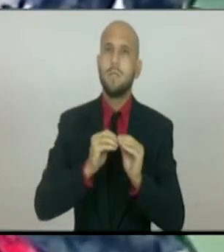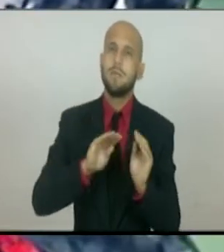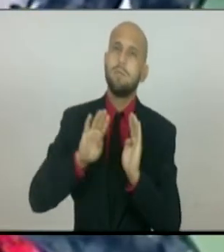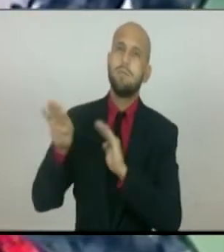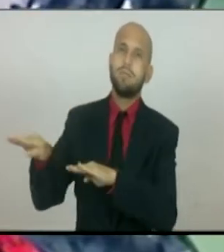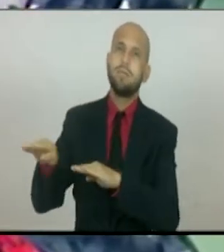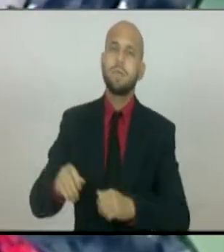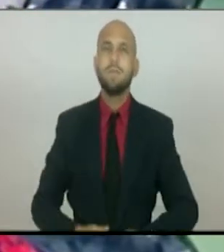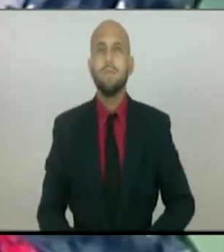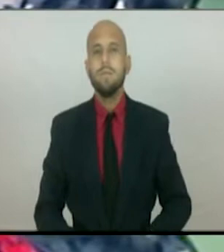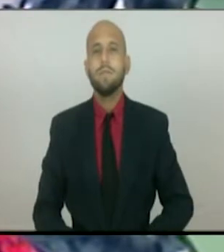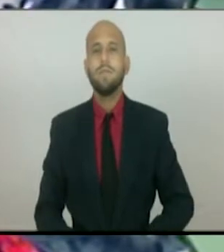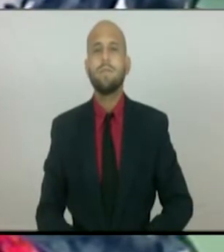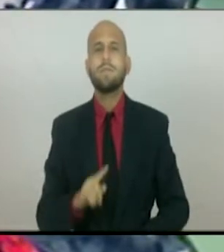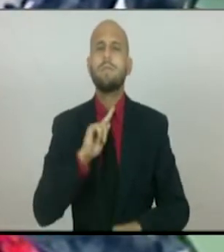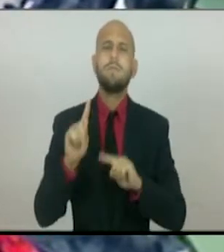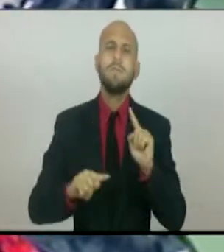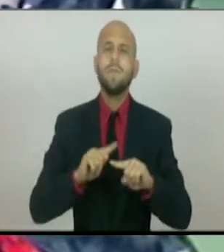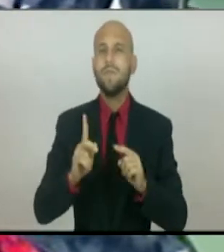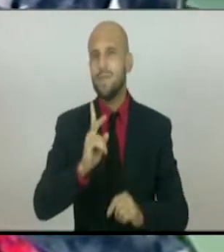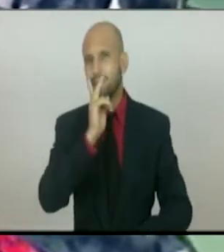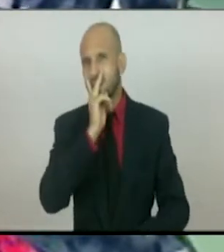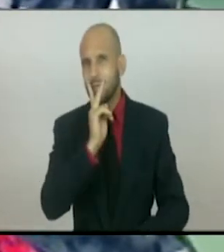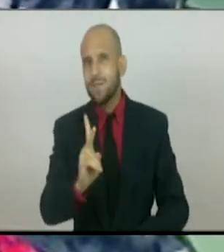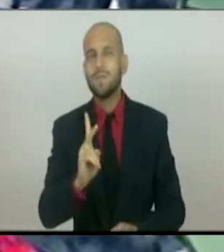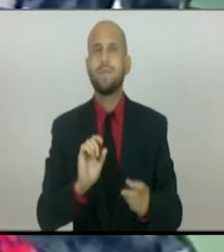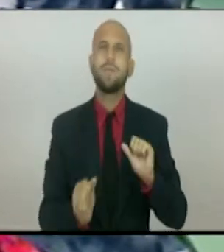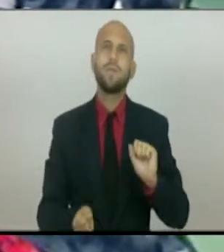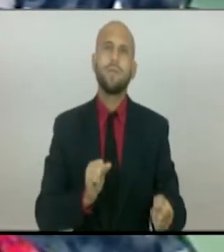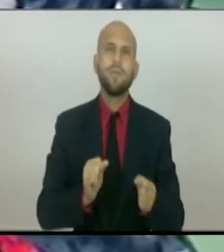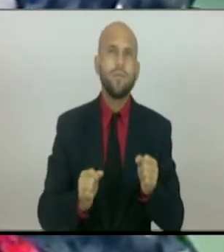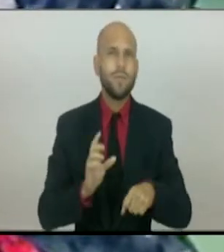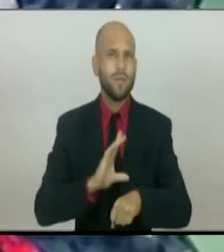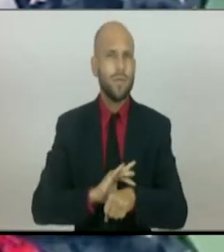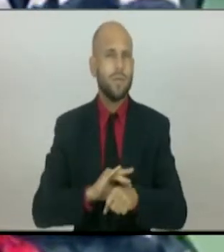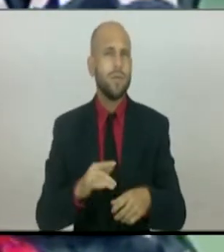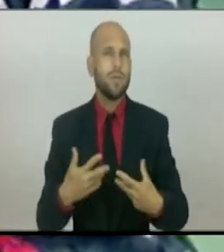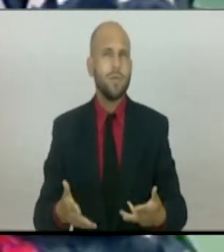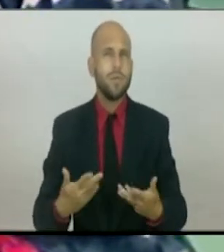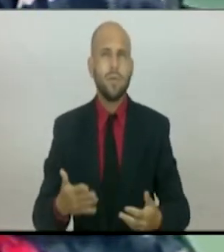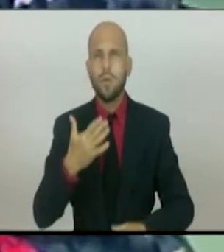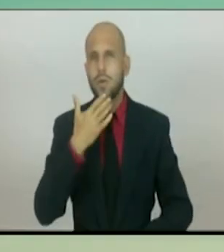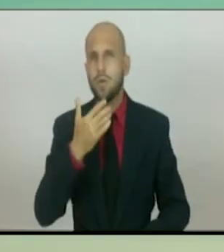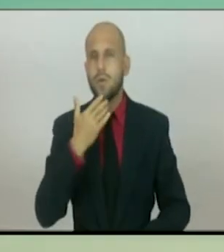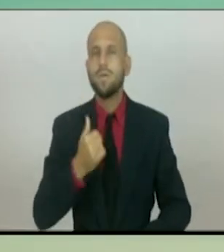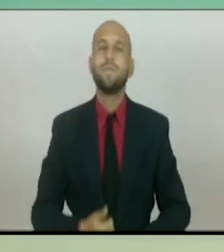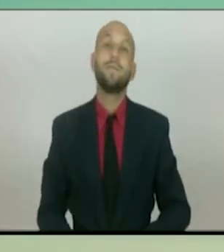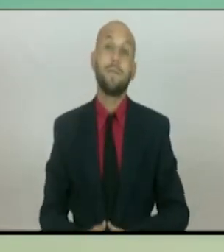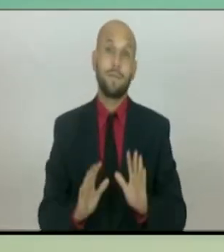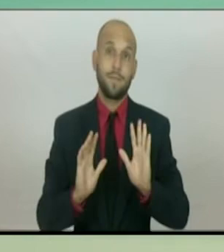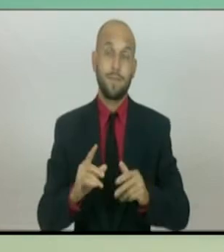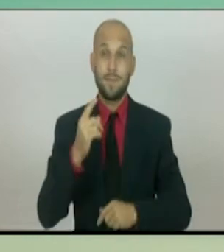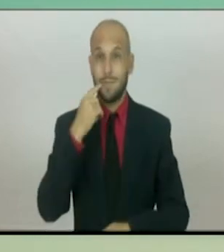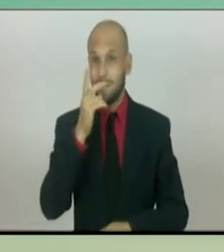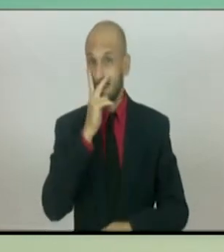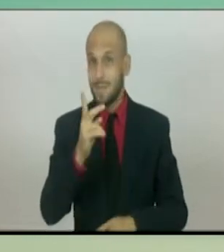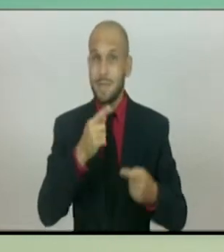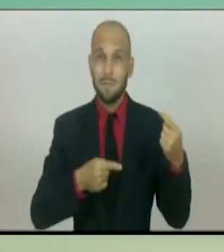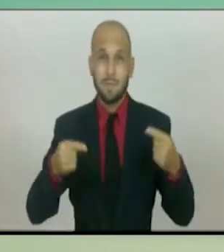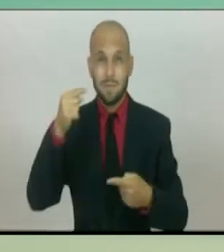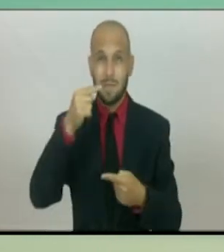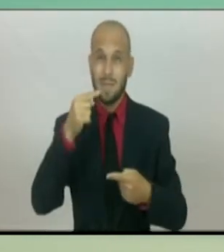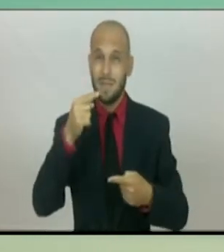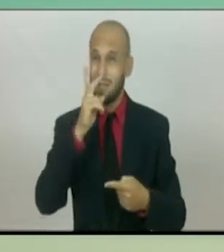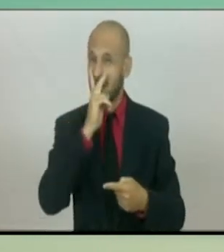se realiza la prevención, tratamiento y control de estas enfermedades? Bueno, la prevención fundamental es eliminar el